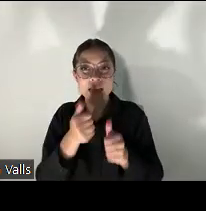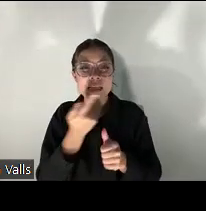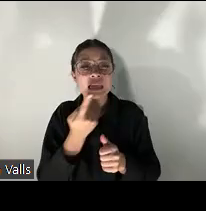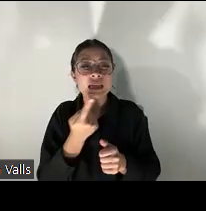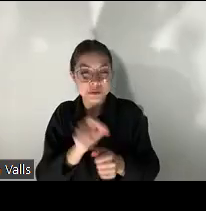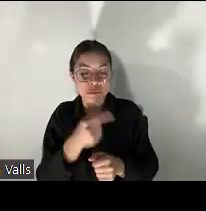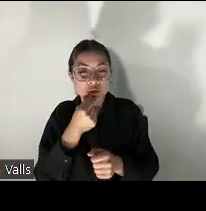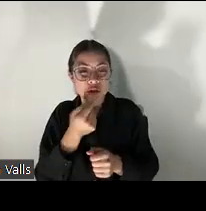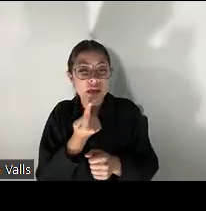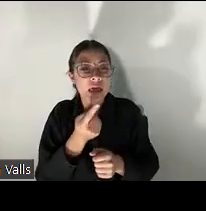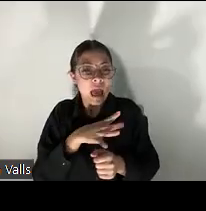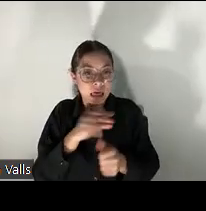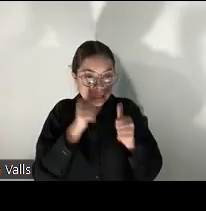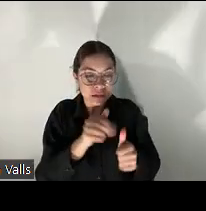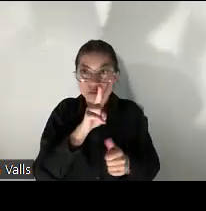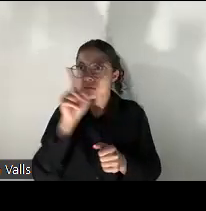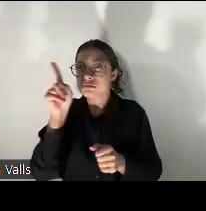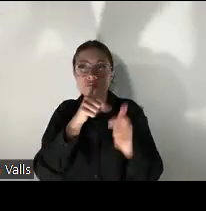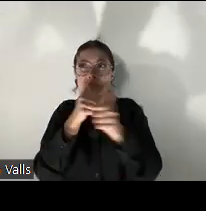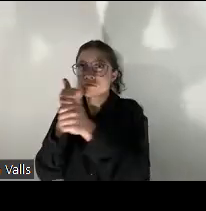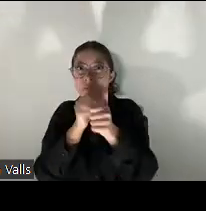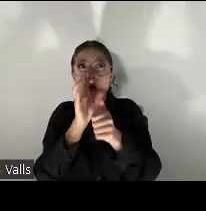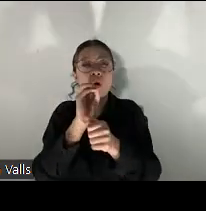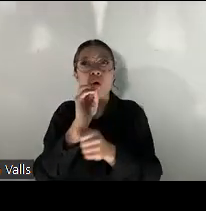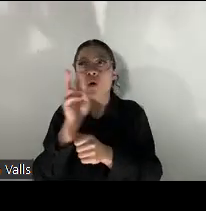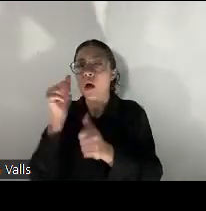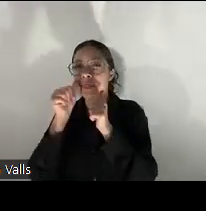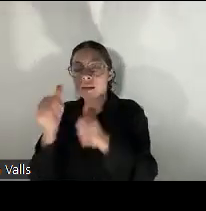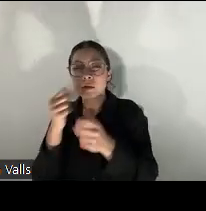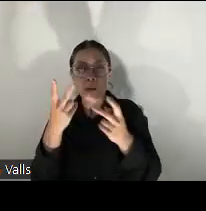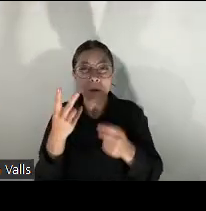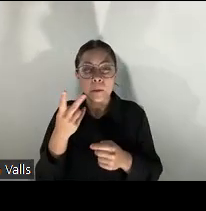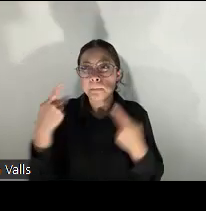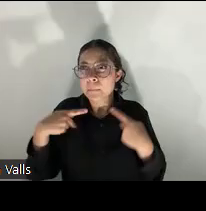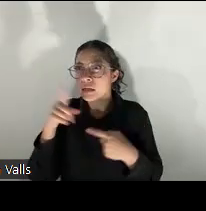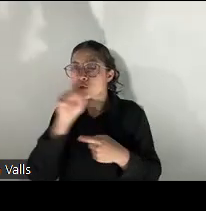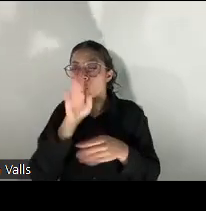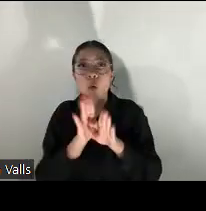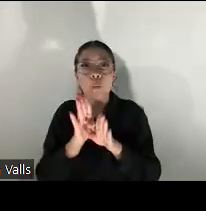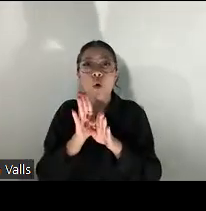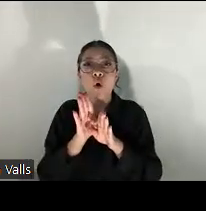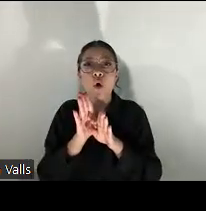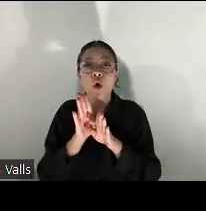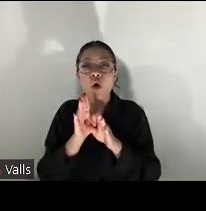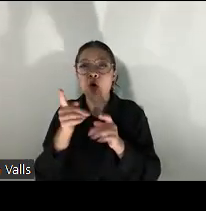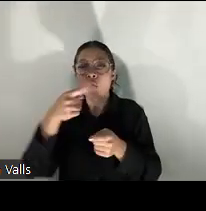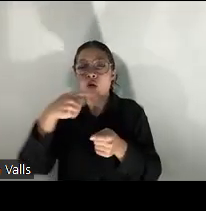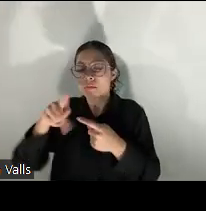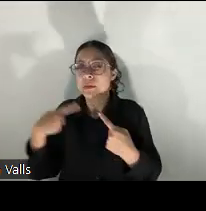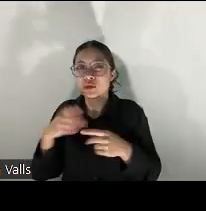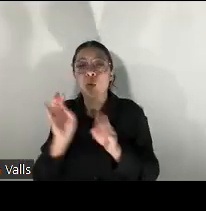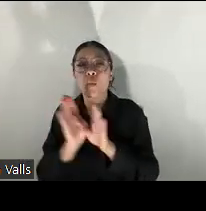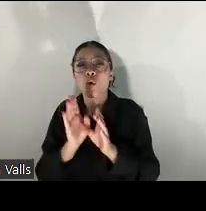tanto atención le pone a los objetos? ¿Qué tanta atención le pone a las personas? ¿Cómo interactúa con el ambiente?